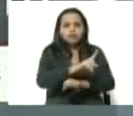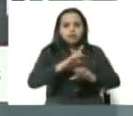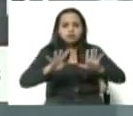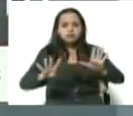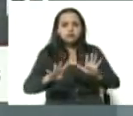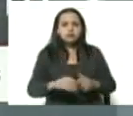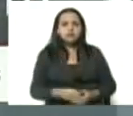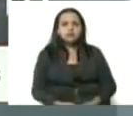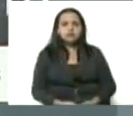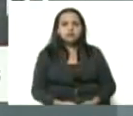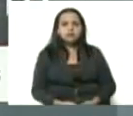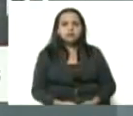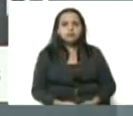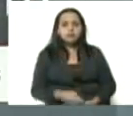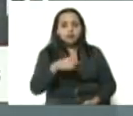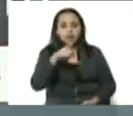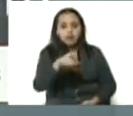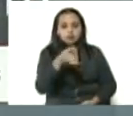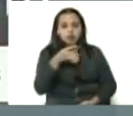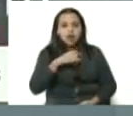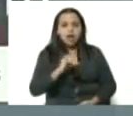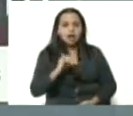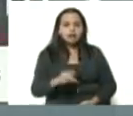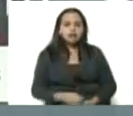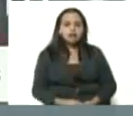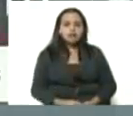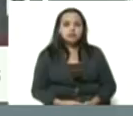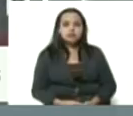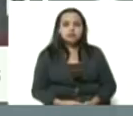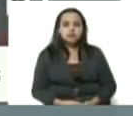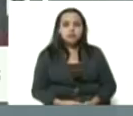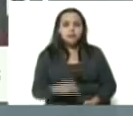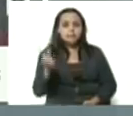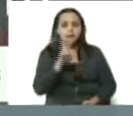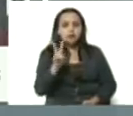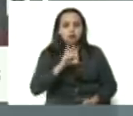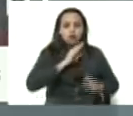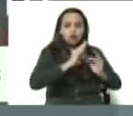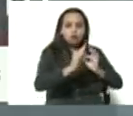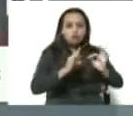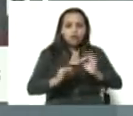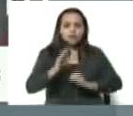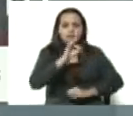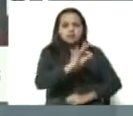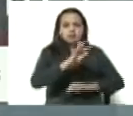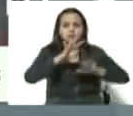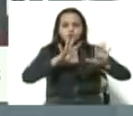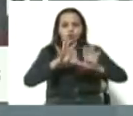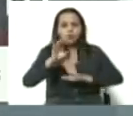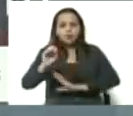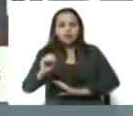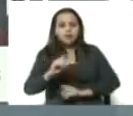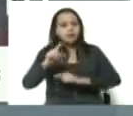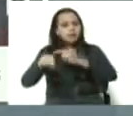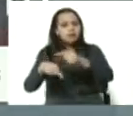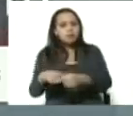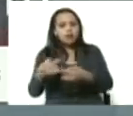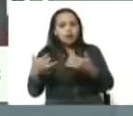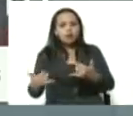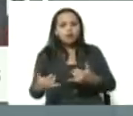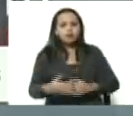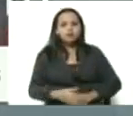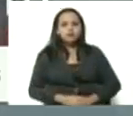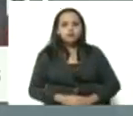COVID-19. Bueno, estos son los casos de Venezuela, 390 casos. Luego nos vamos a los